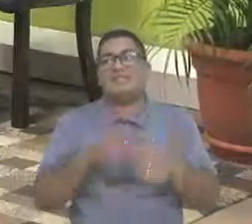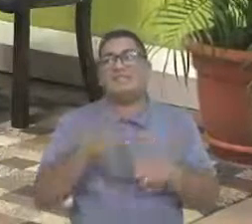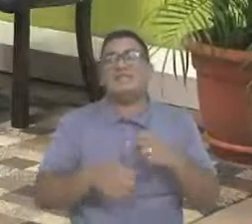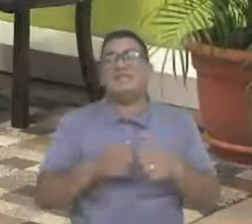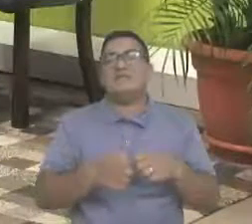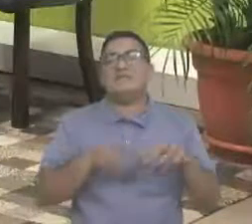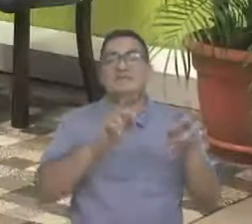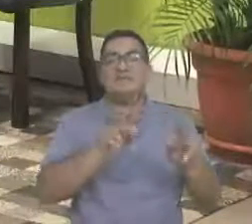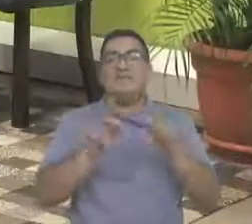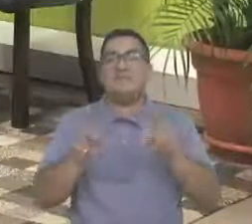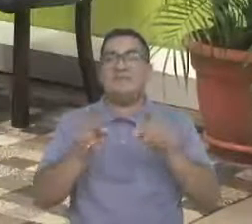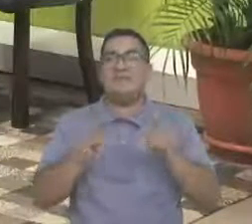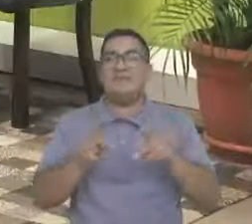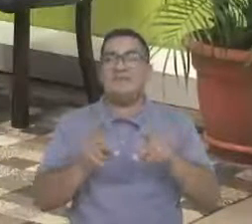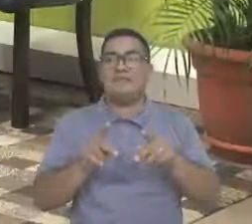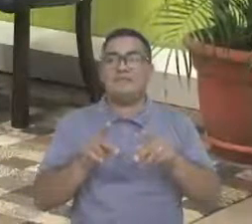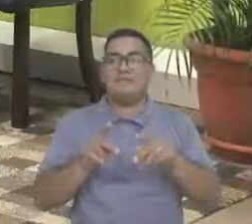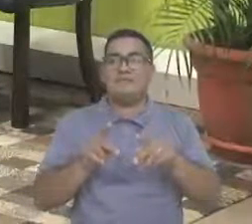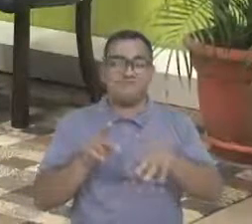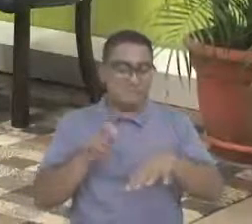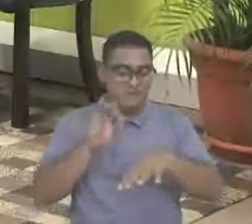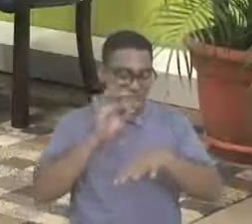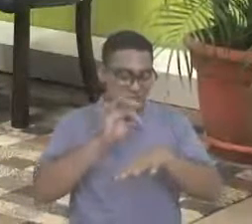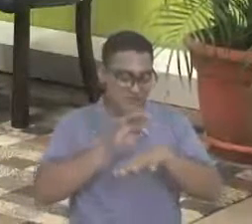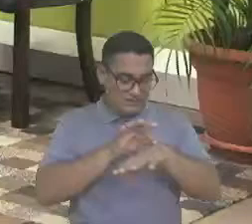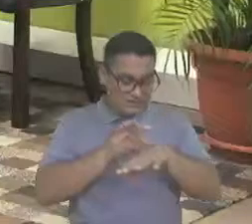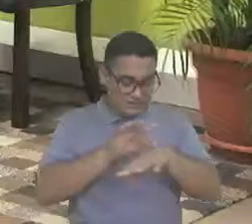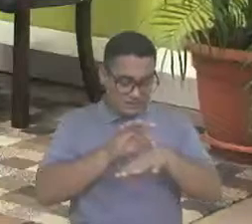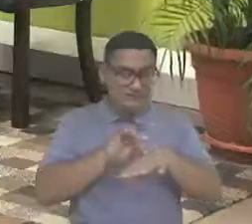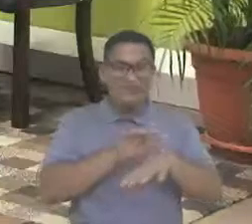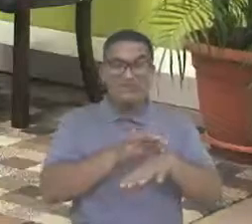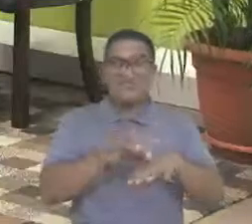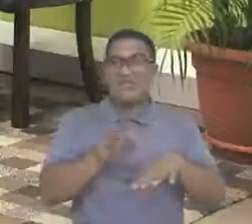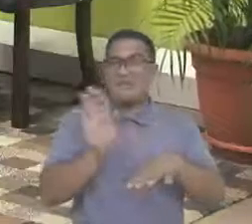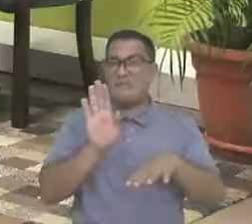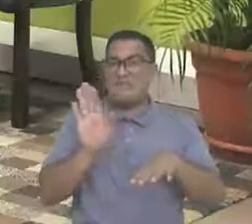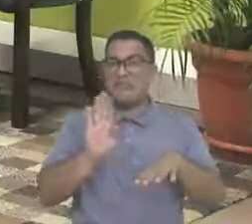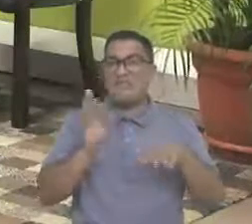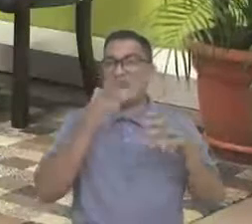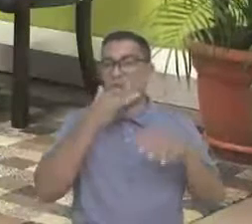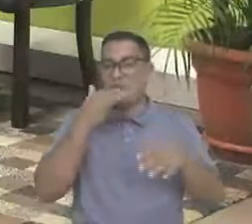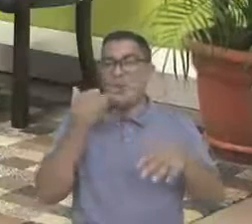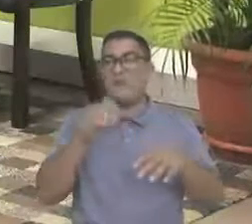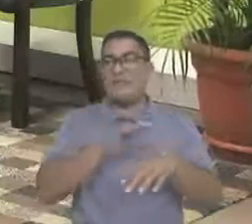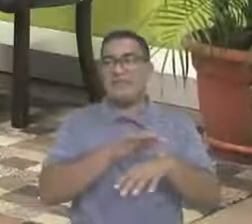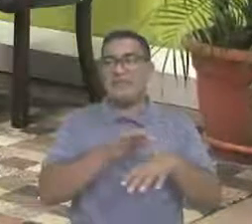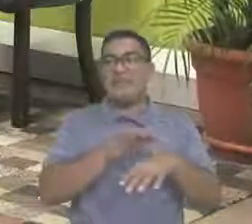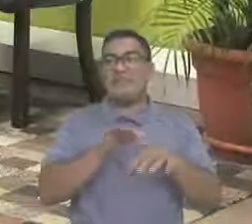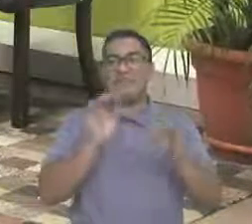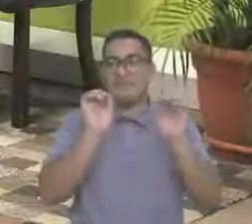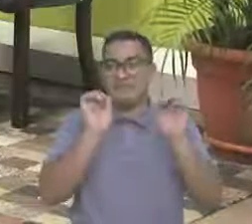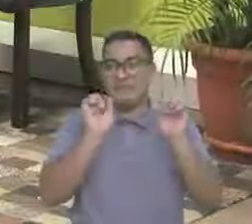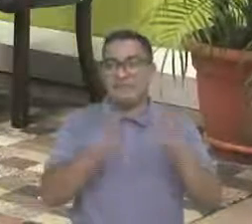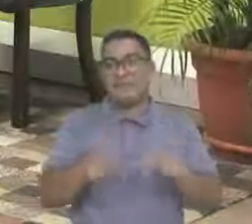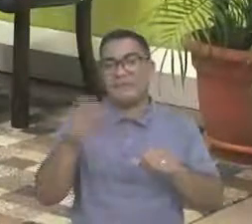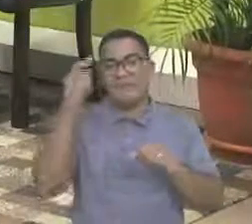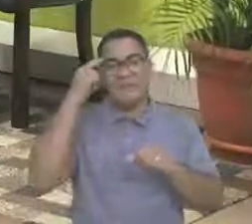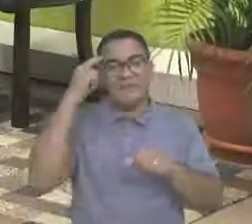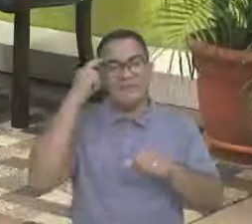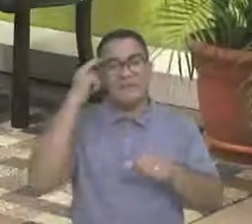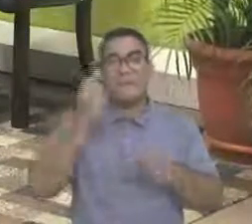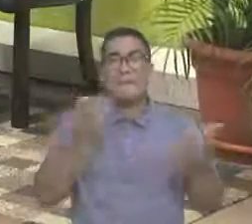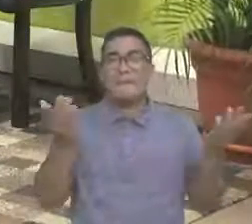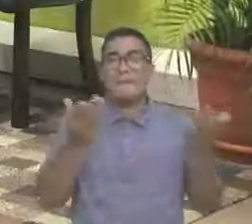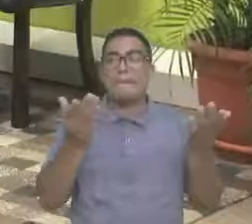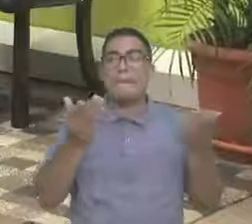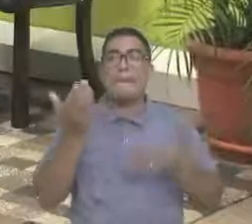piel, y también hay la presencia de algunas manchitas en la piel que pudiesen también hacernos pensar